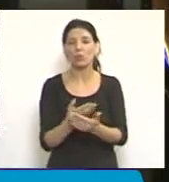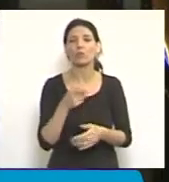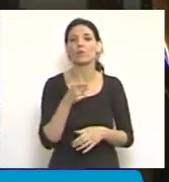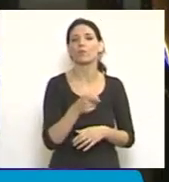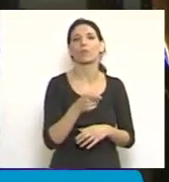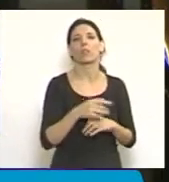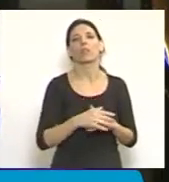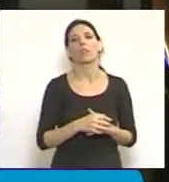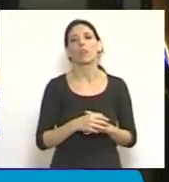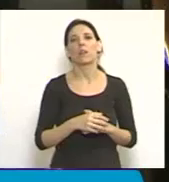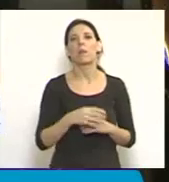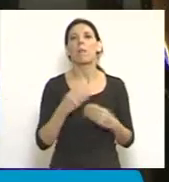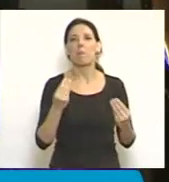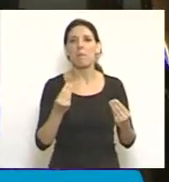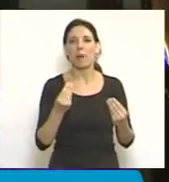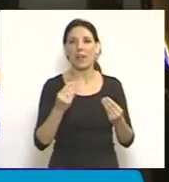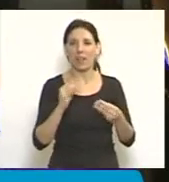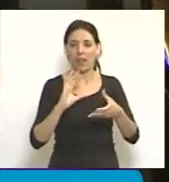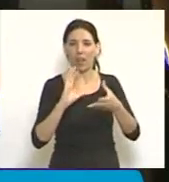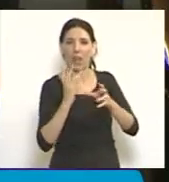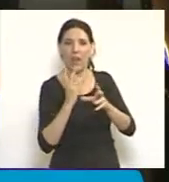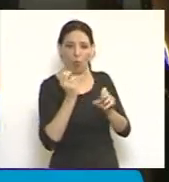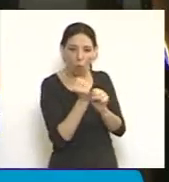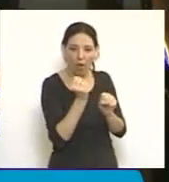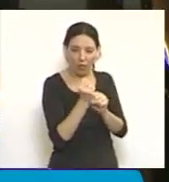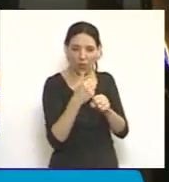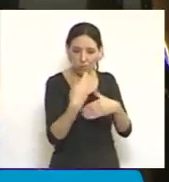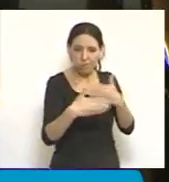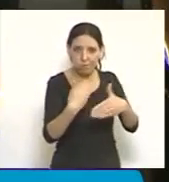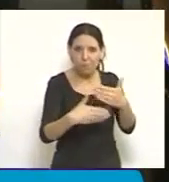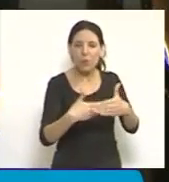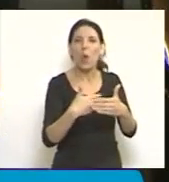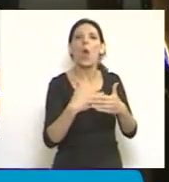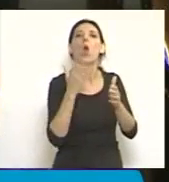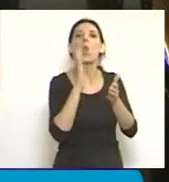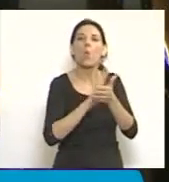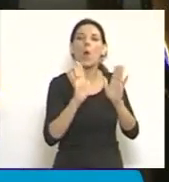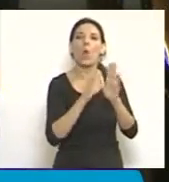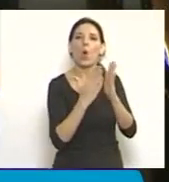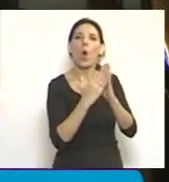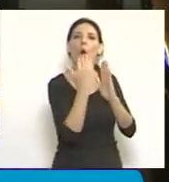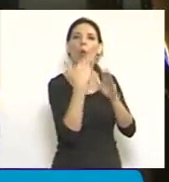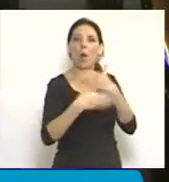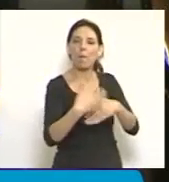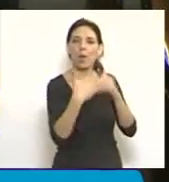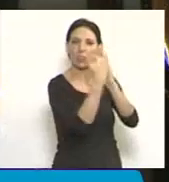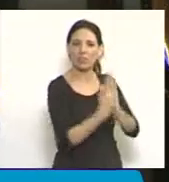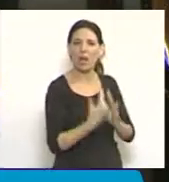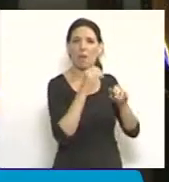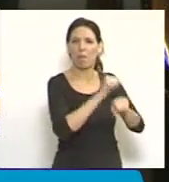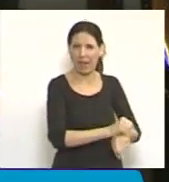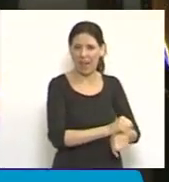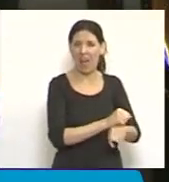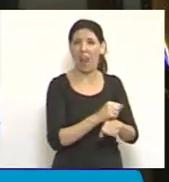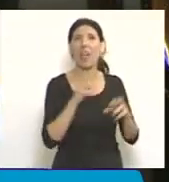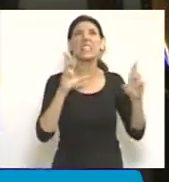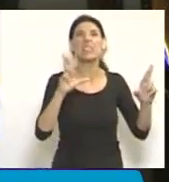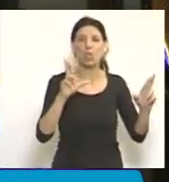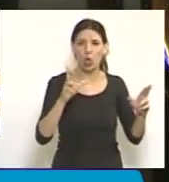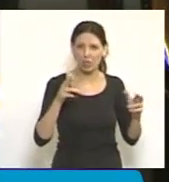de los proyectos y sobre todas las cosas nos obliga a reiterar la advertencia que ya hice hace unos minutos.